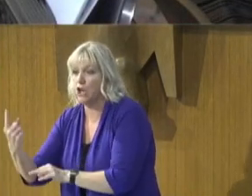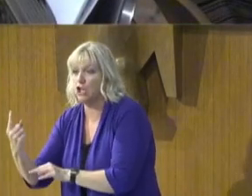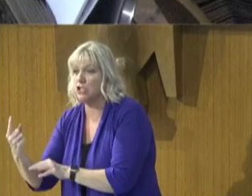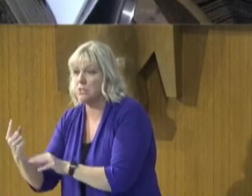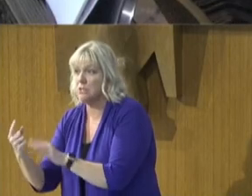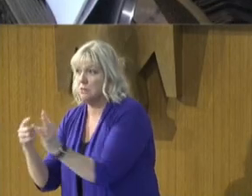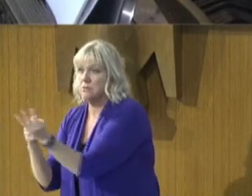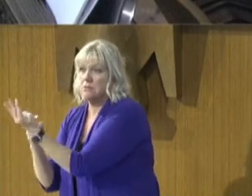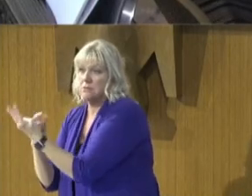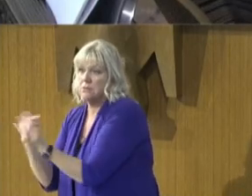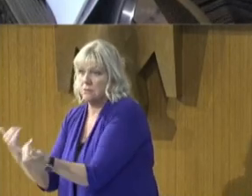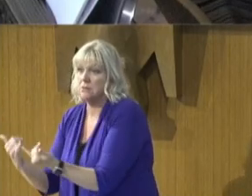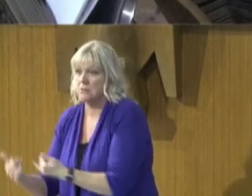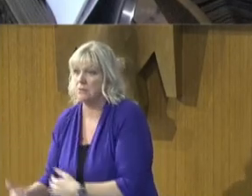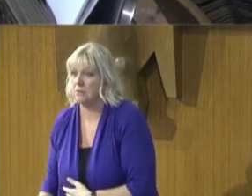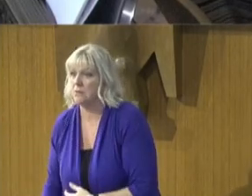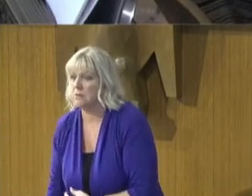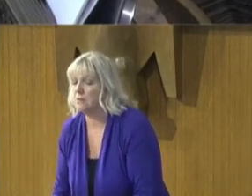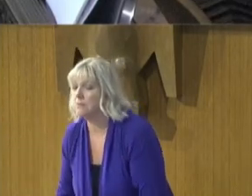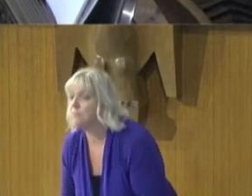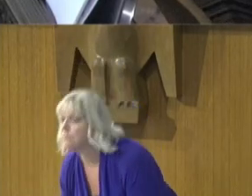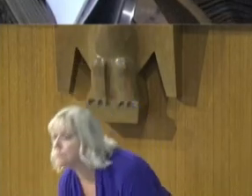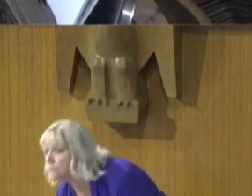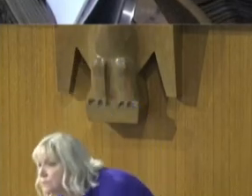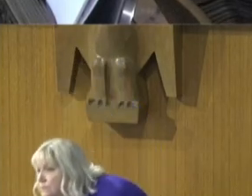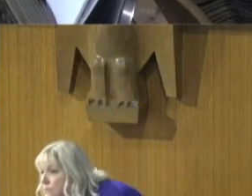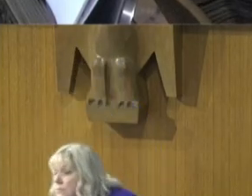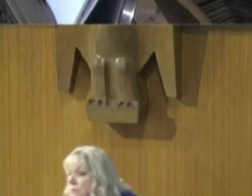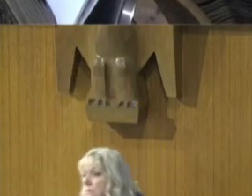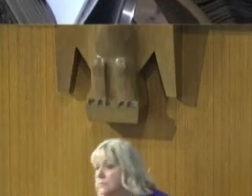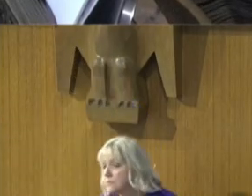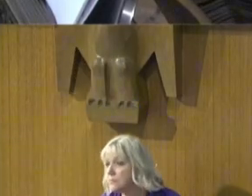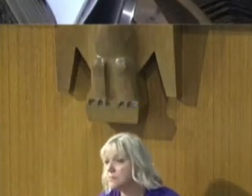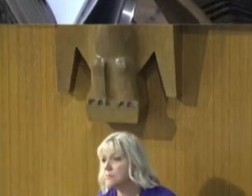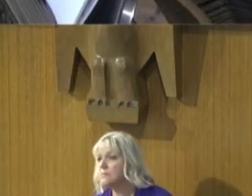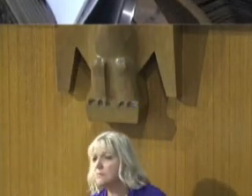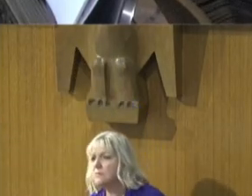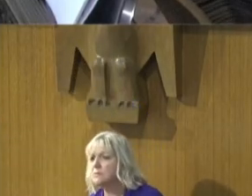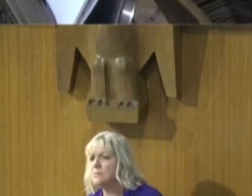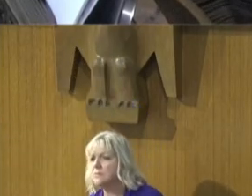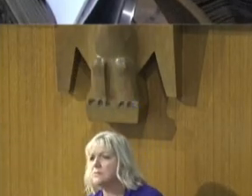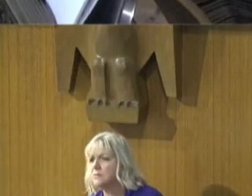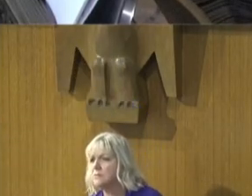Vesper es pregunta le con emoción.